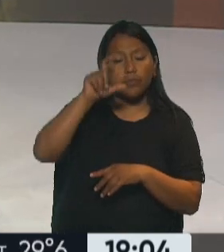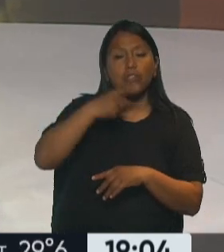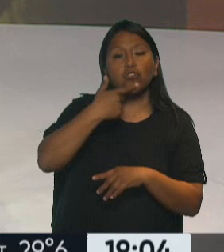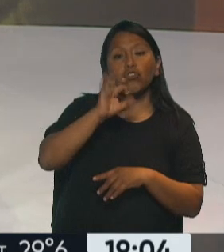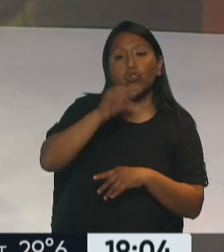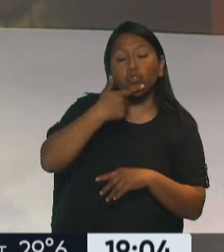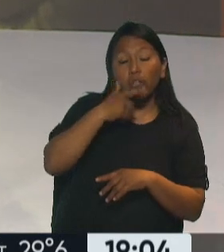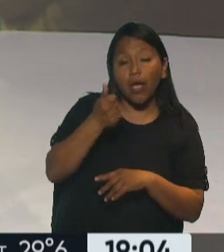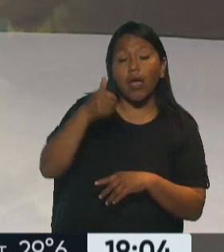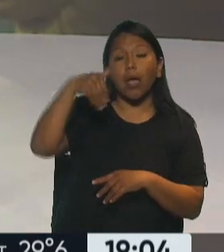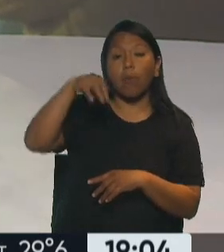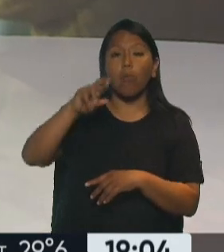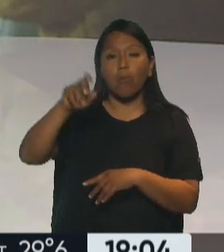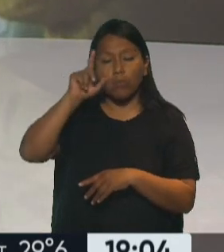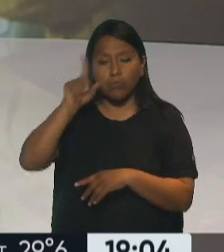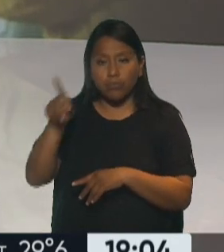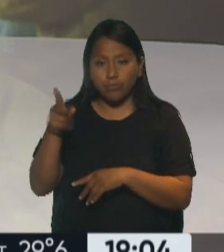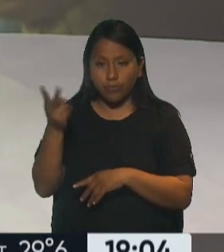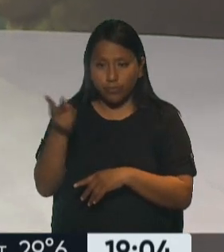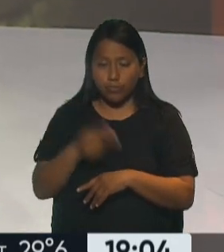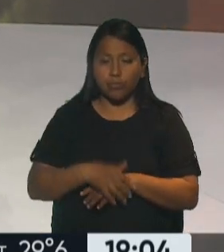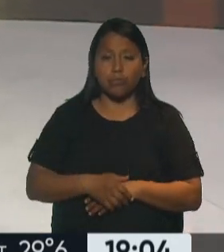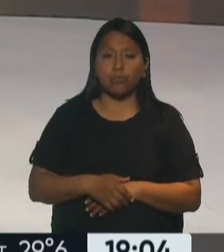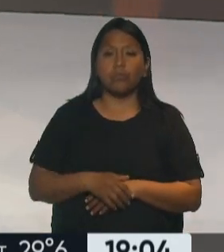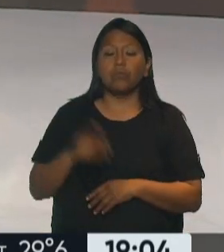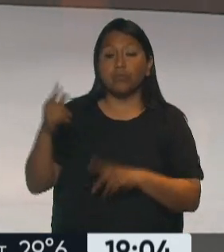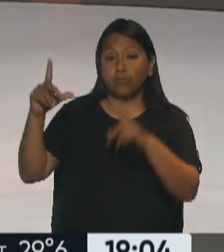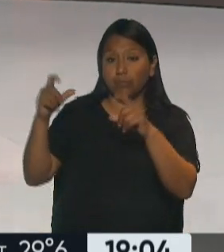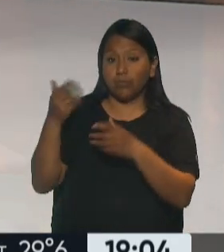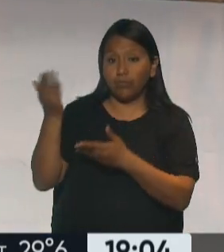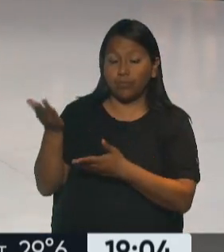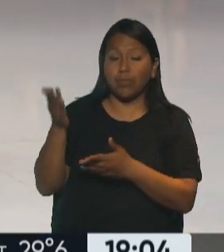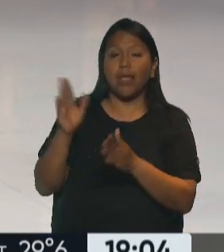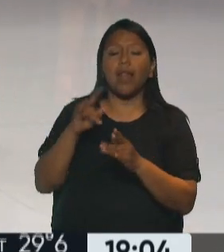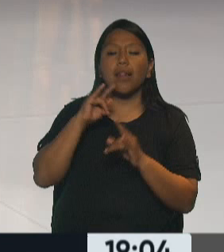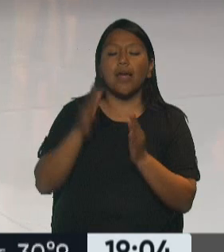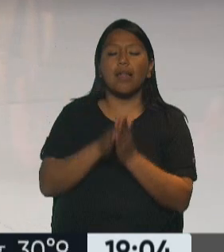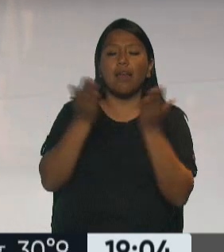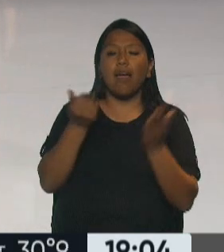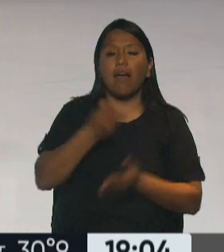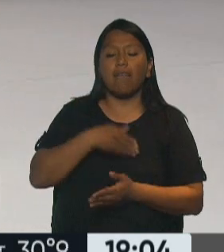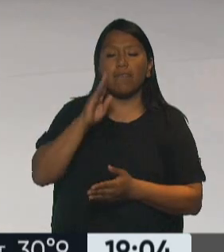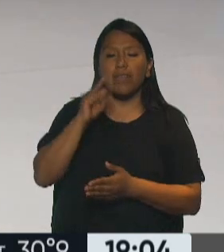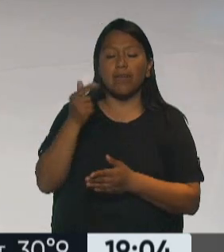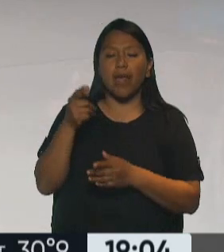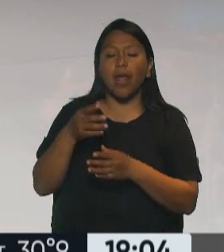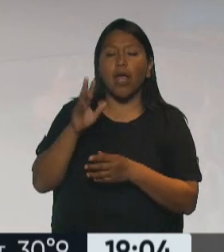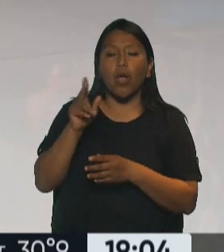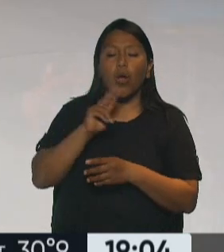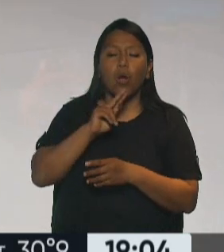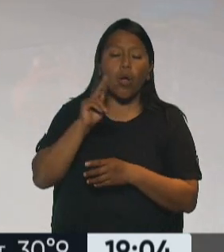de Jonathan Morel. Aquí las imágenes, entre otras esta, la que apareció en la tapa de la revista Anfibia, el joven con una antorcha,